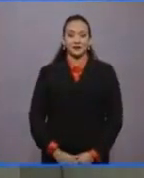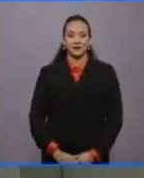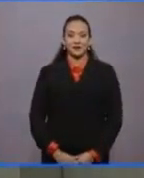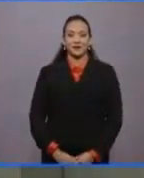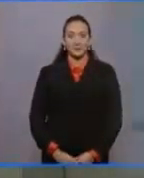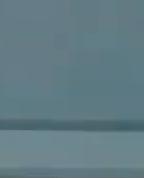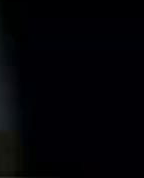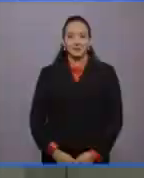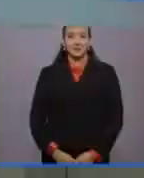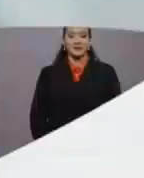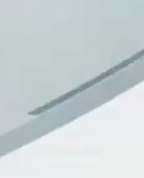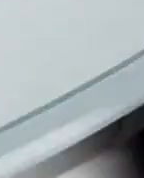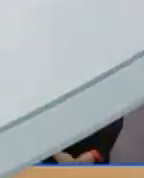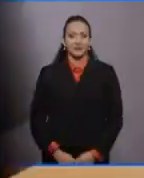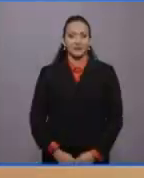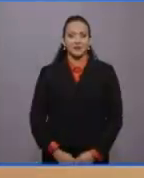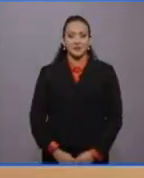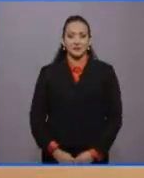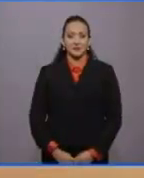Daza.